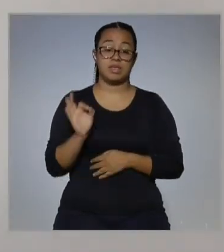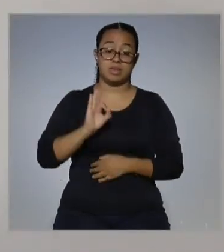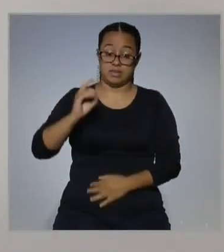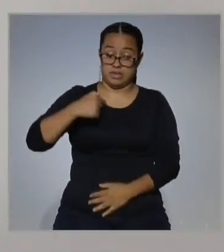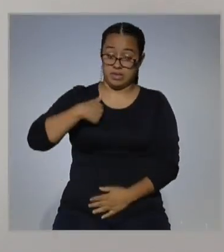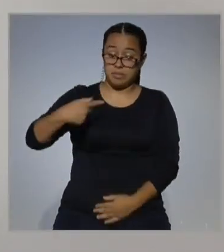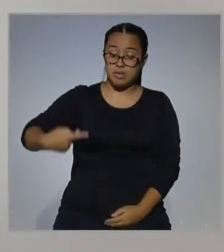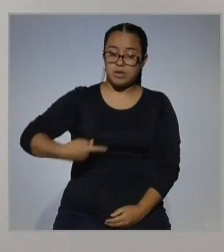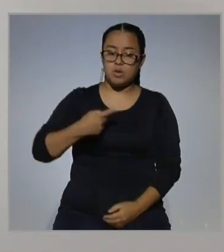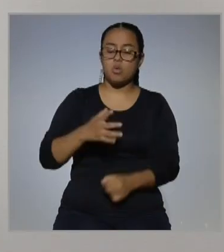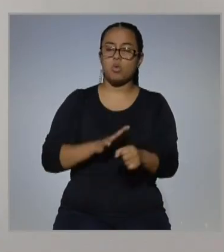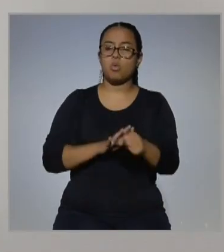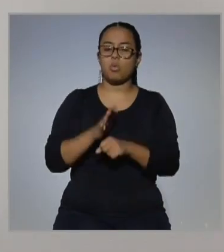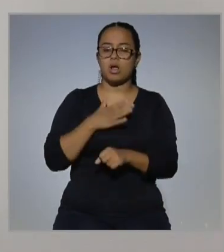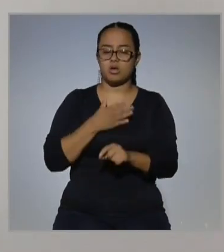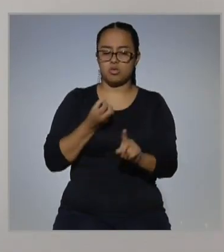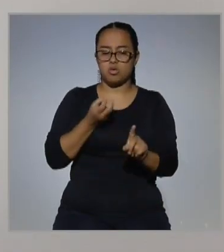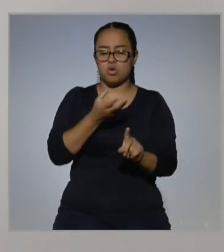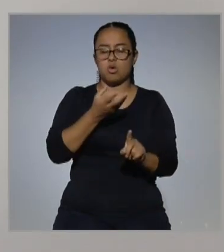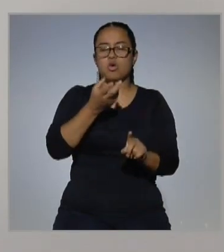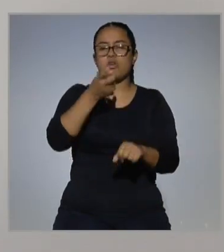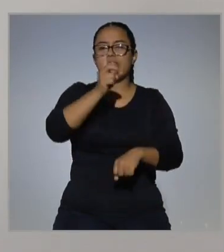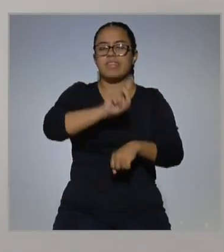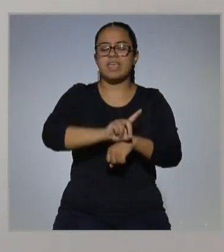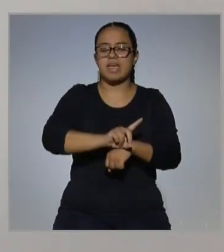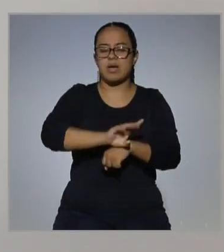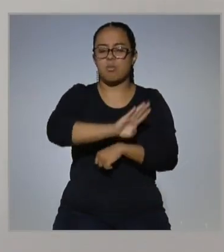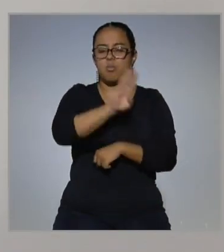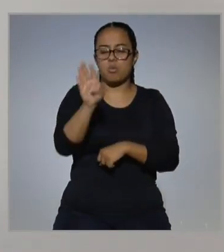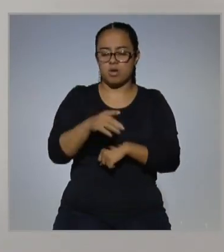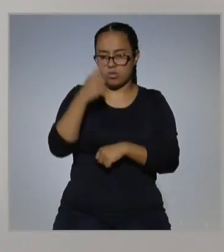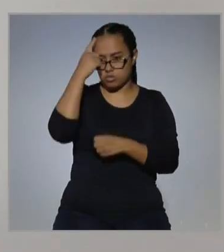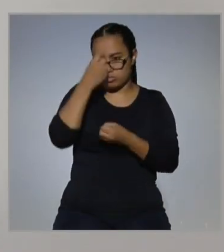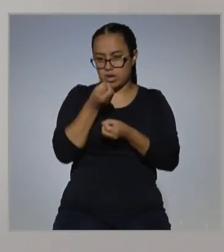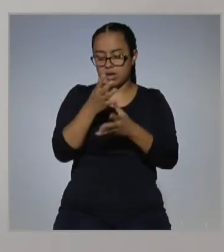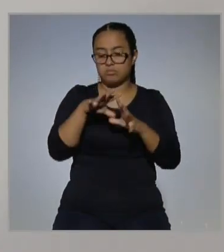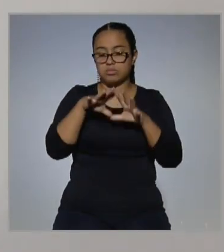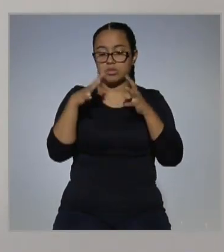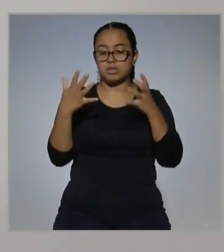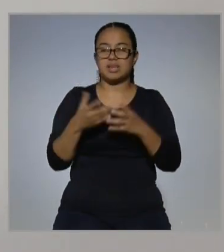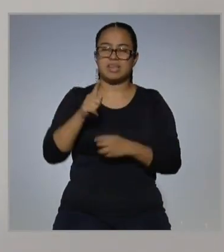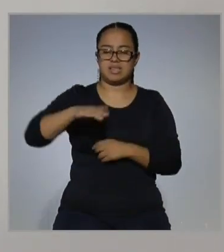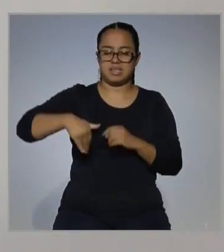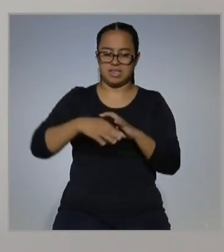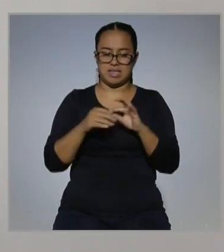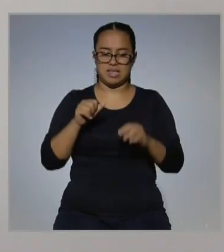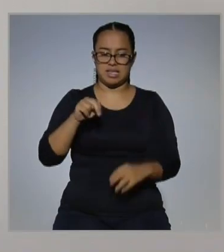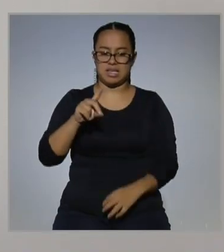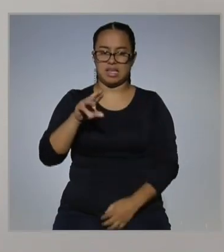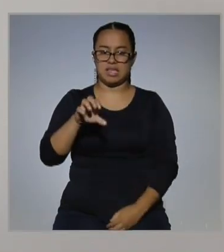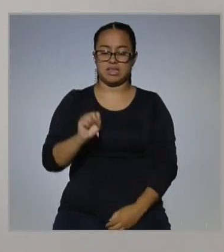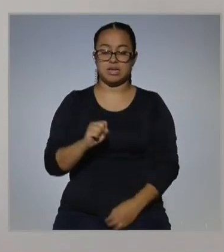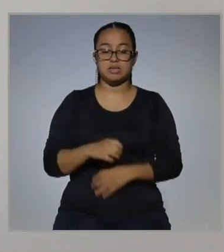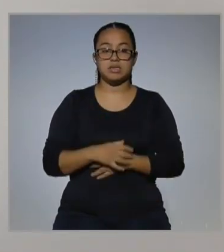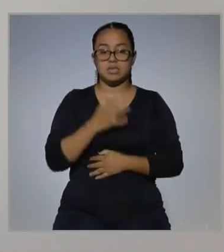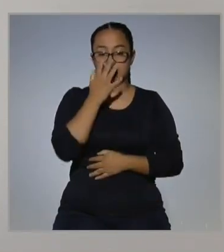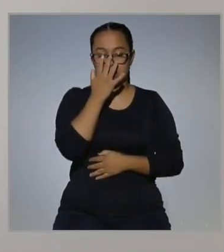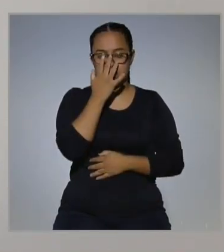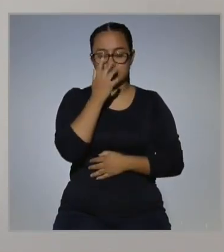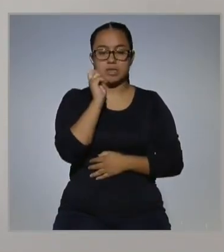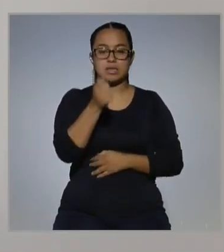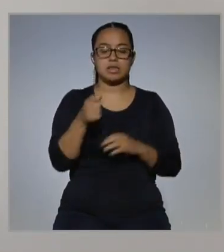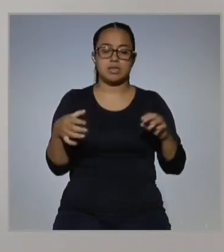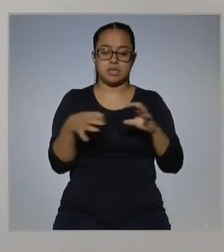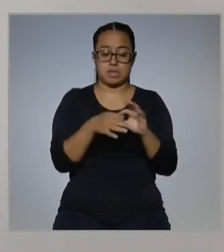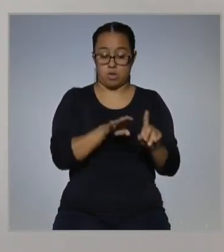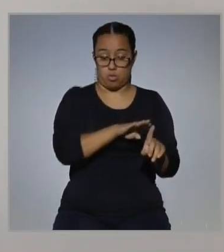preguntaran cuál es la aportación del Día de Muertos al mundo, retomaría parte de lo que nos decía Andrés, porque tiene que ver con